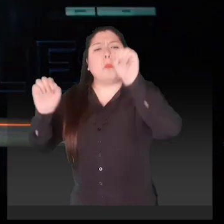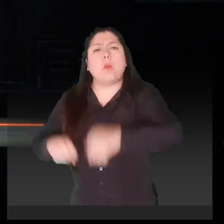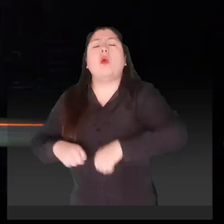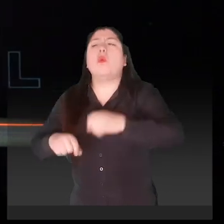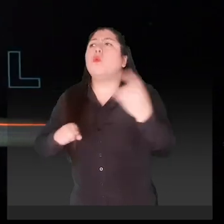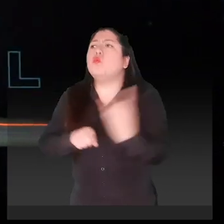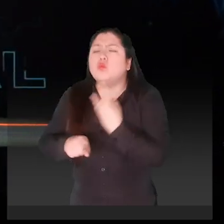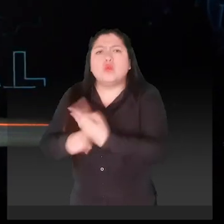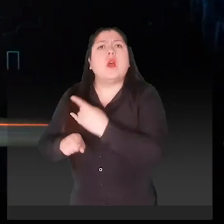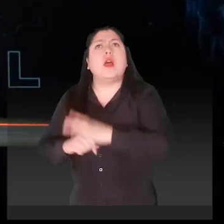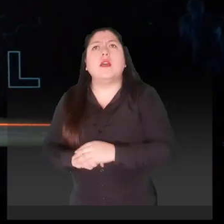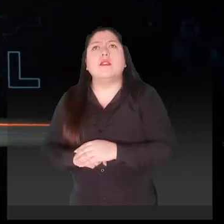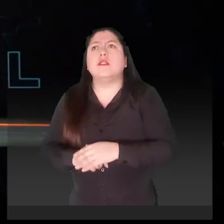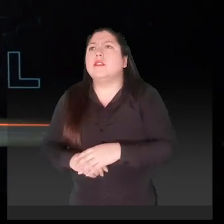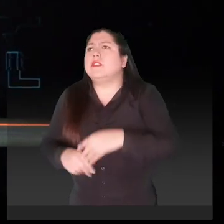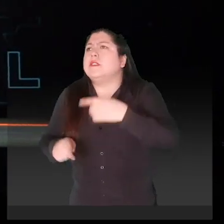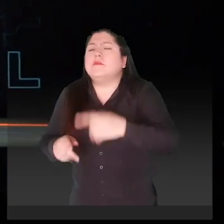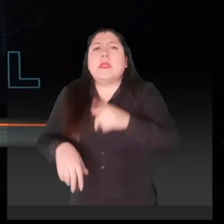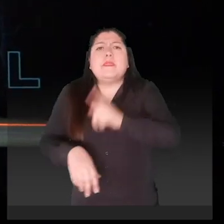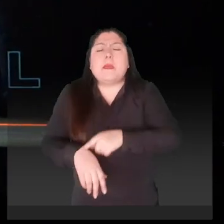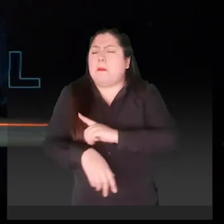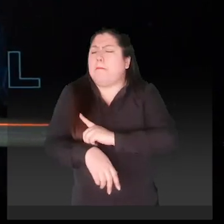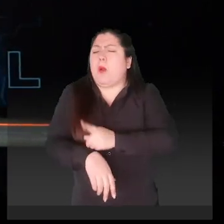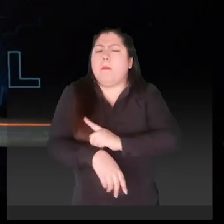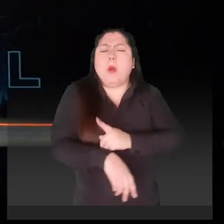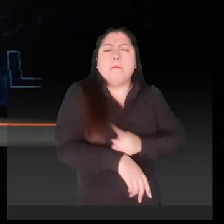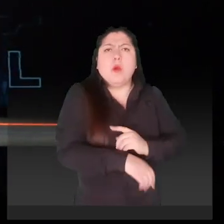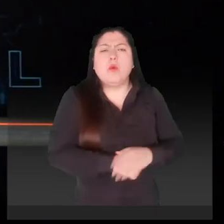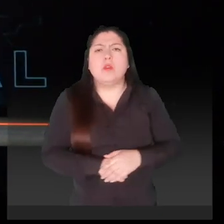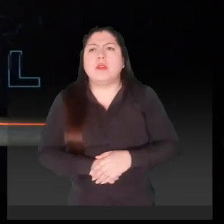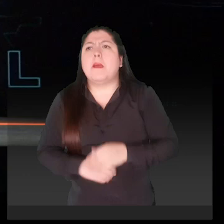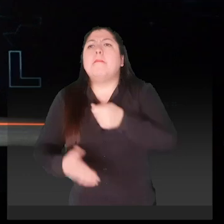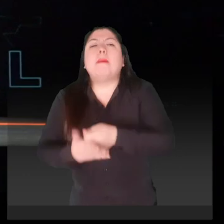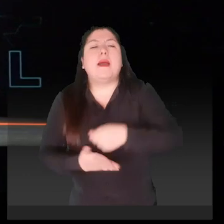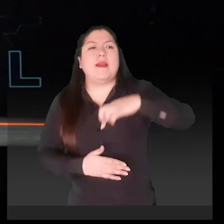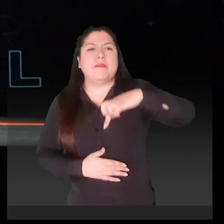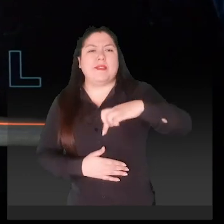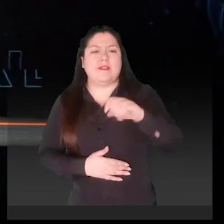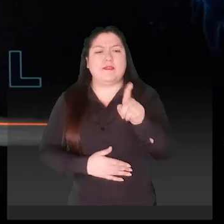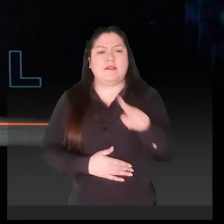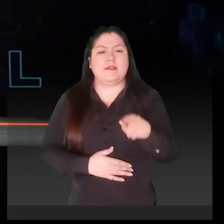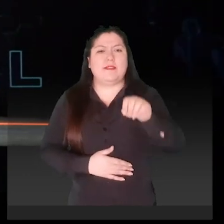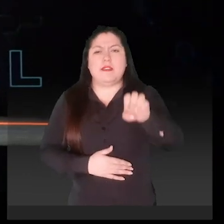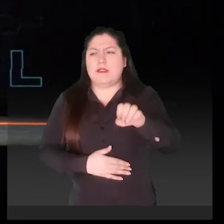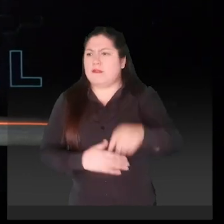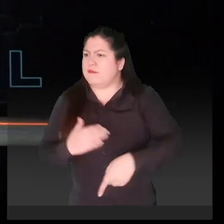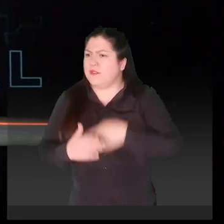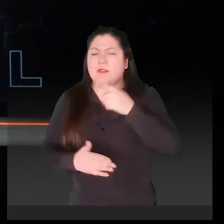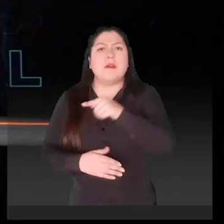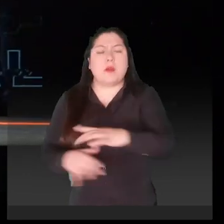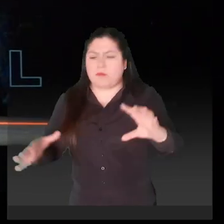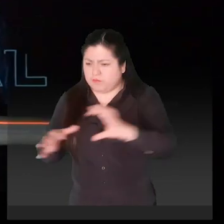link del pago, del PCE en tiempo real. Podremos tener muchas cosas buenas traerá, pero lo importante es que dimos